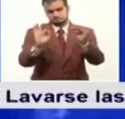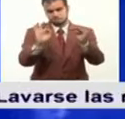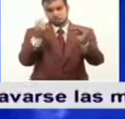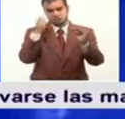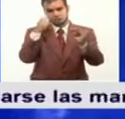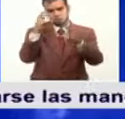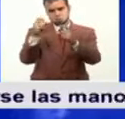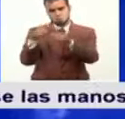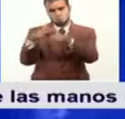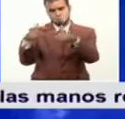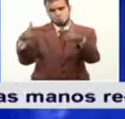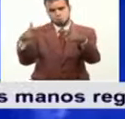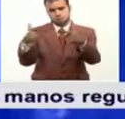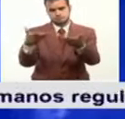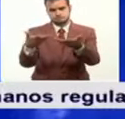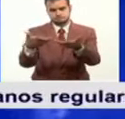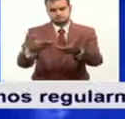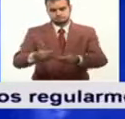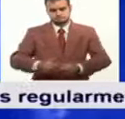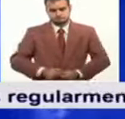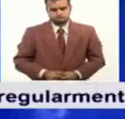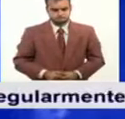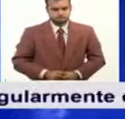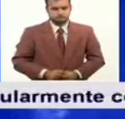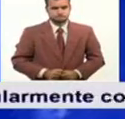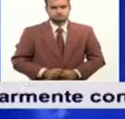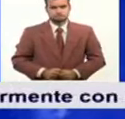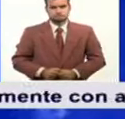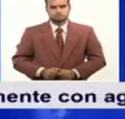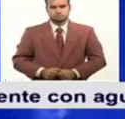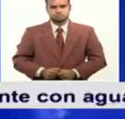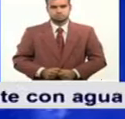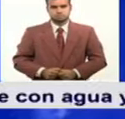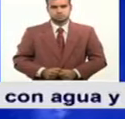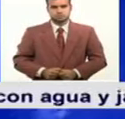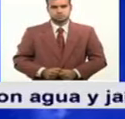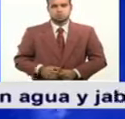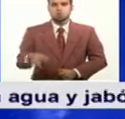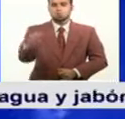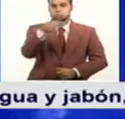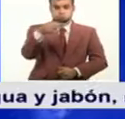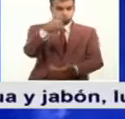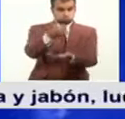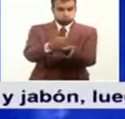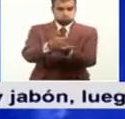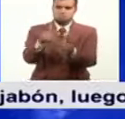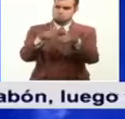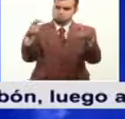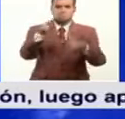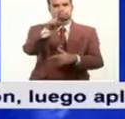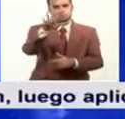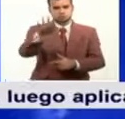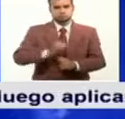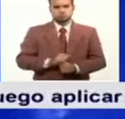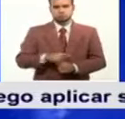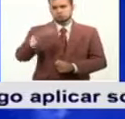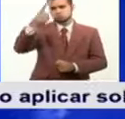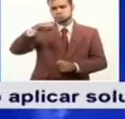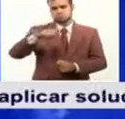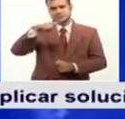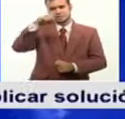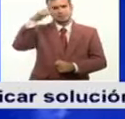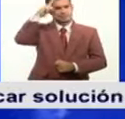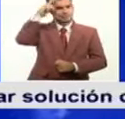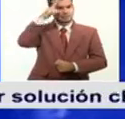está trabajando aquí en este territorio. El mayor número en el municipio Pinar con 25, Sandino con